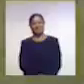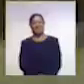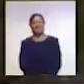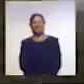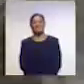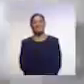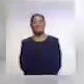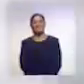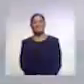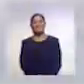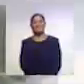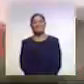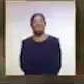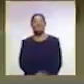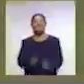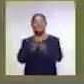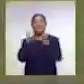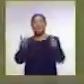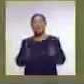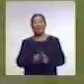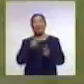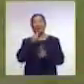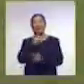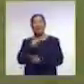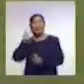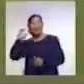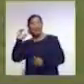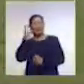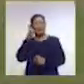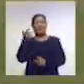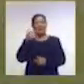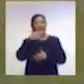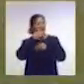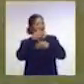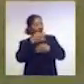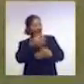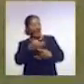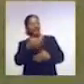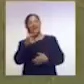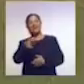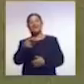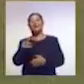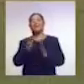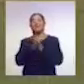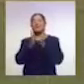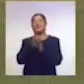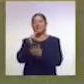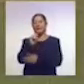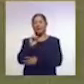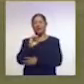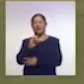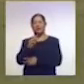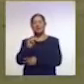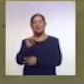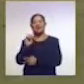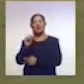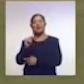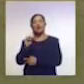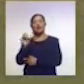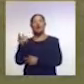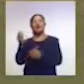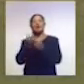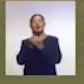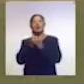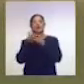El Club Toros de Fútbol Americano logró atraer la atención de infantes y jóvenes a la práctica del Tochito en la participación que tuvieron en el curso de